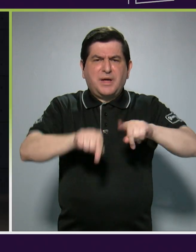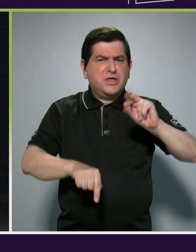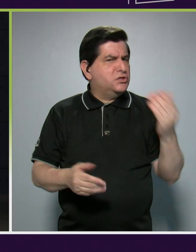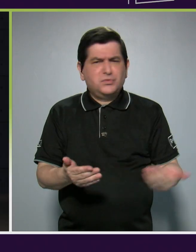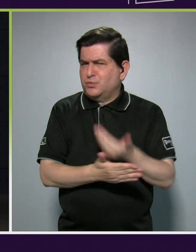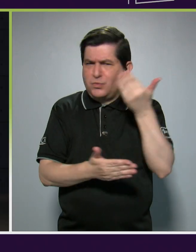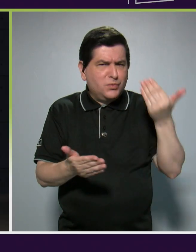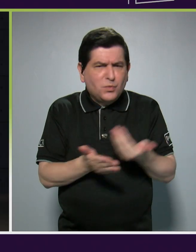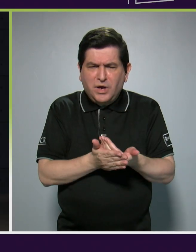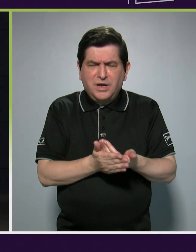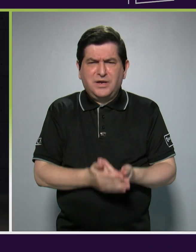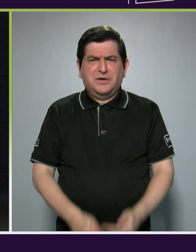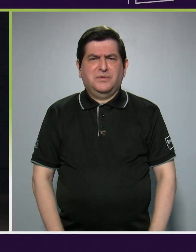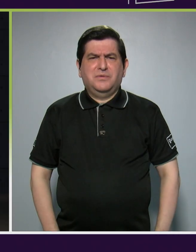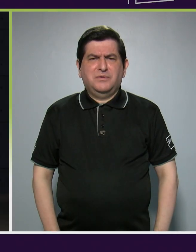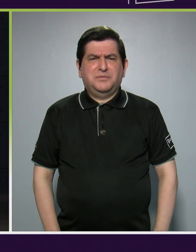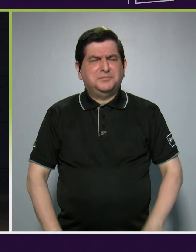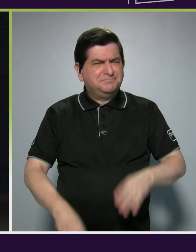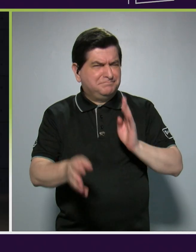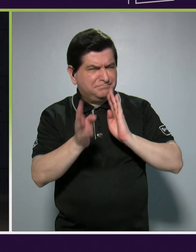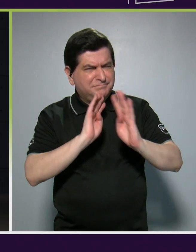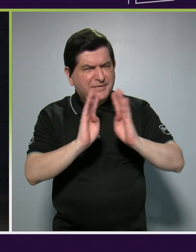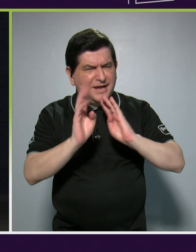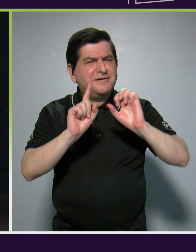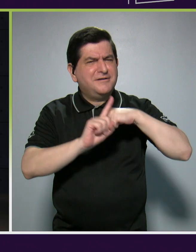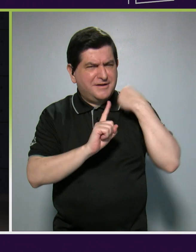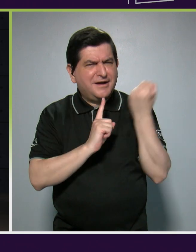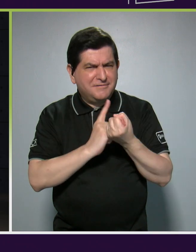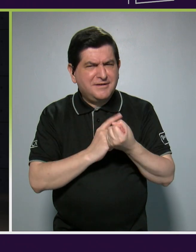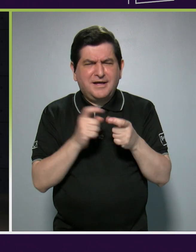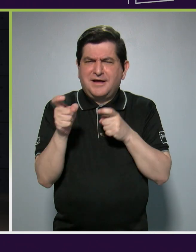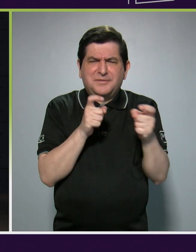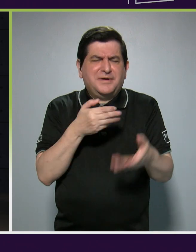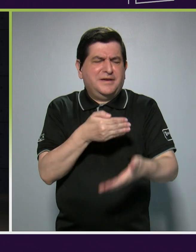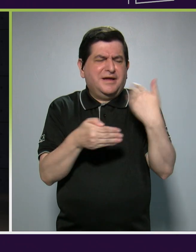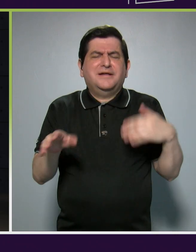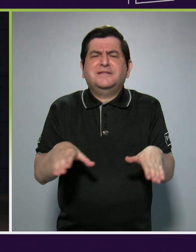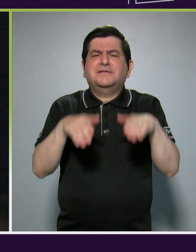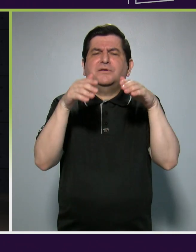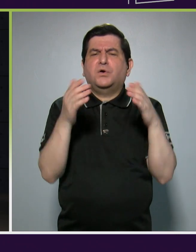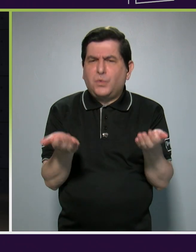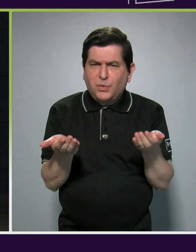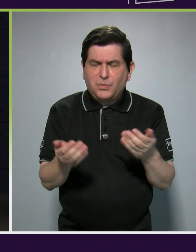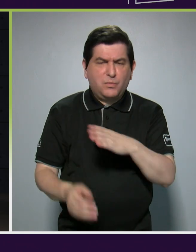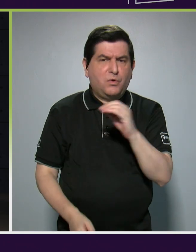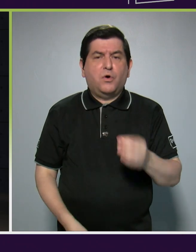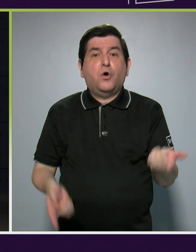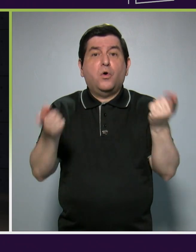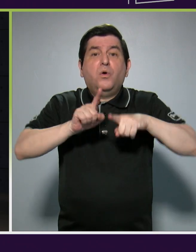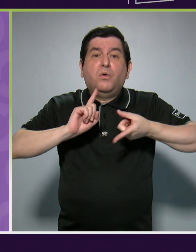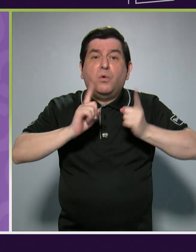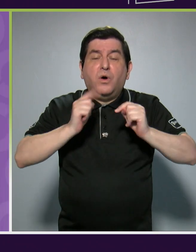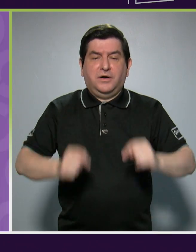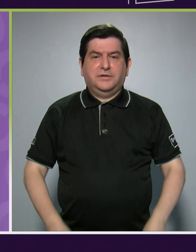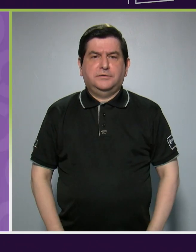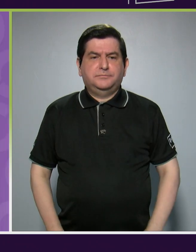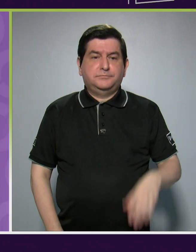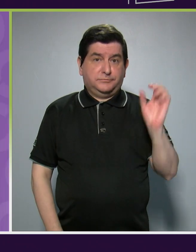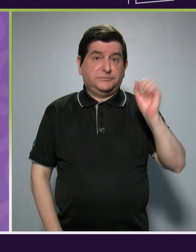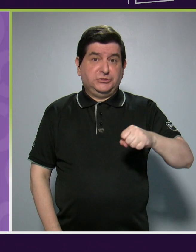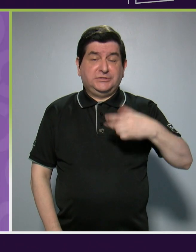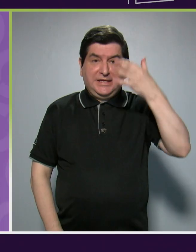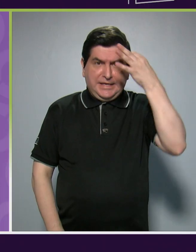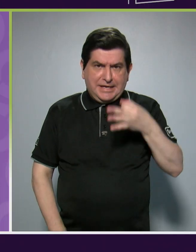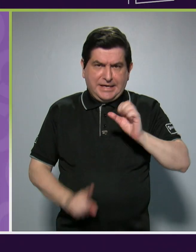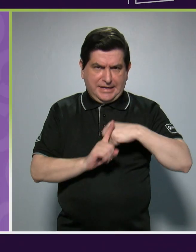Entonces, si pudiéramos conversar sobre esta situación, cómo se ha manejado anteriormente o qué casos tenemos. Claro, bueno, creo que